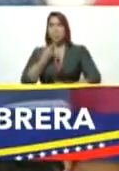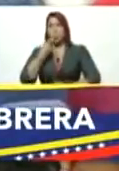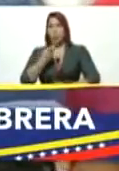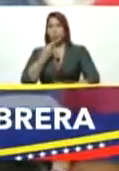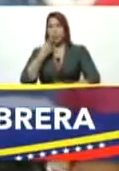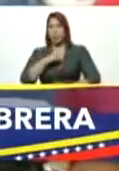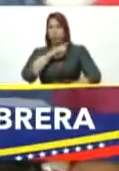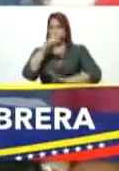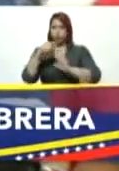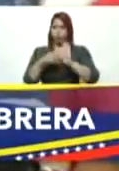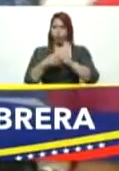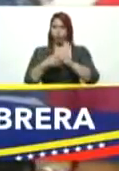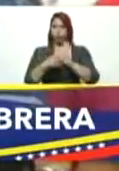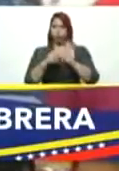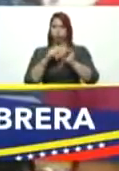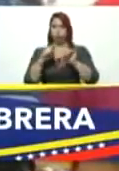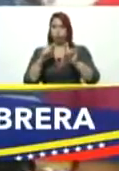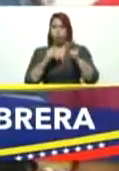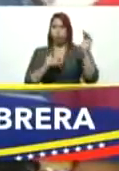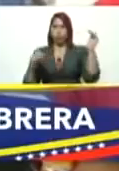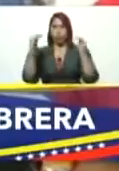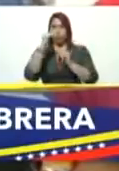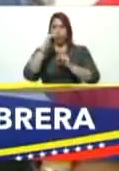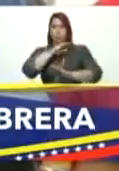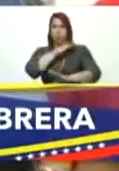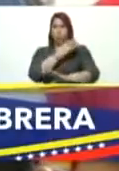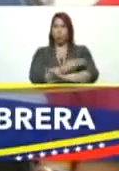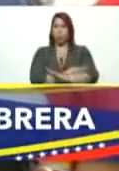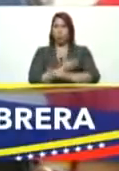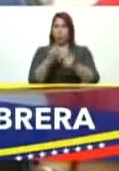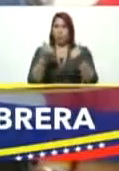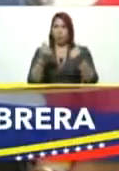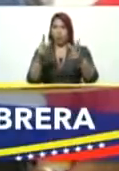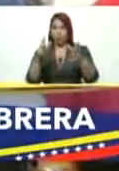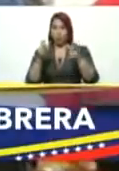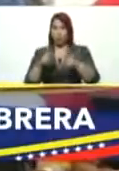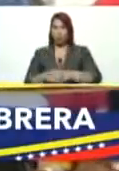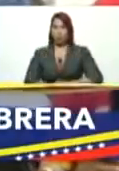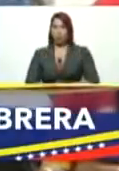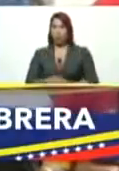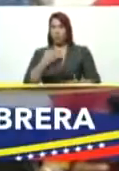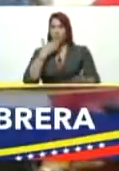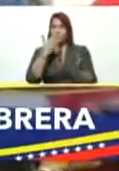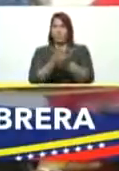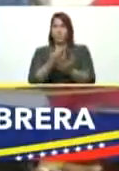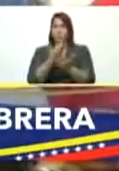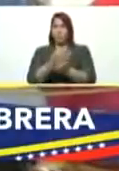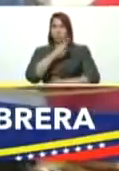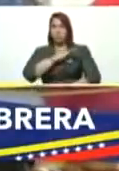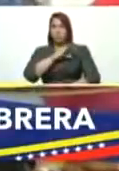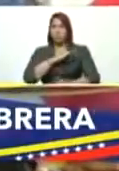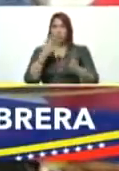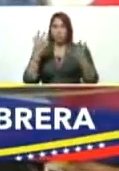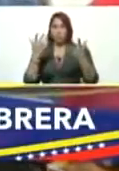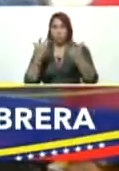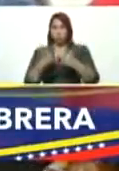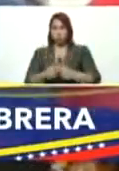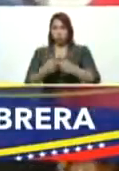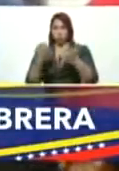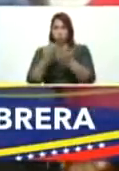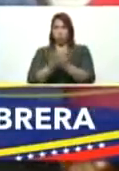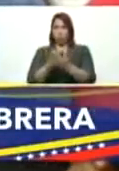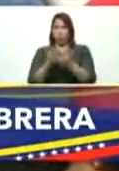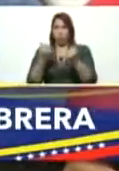complementarias para elevar el poder adquisitivo en propuestas socioeconómicas de nuestra federación